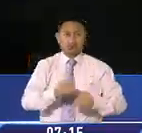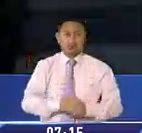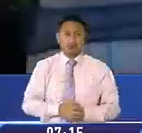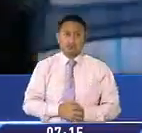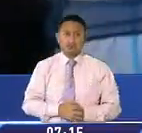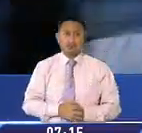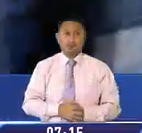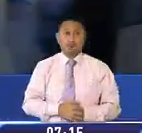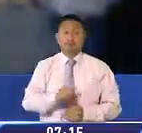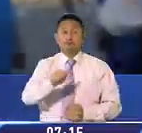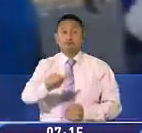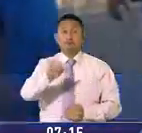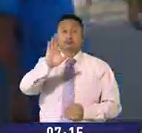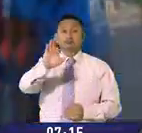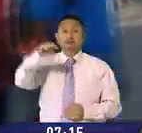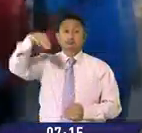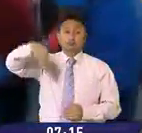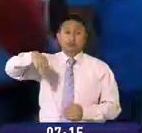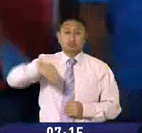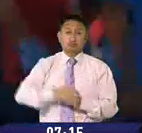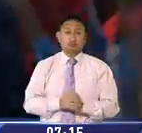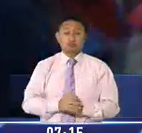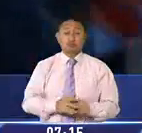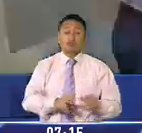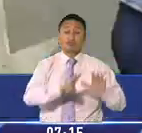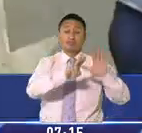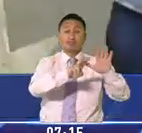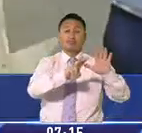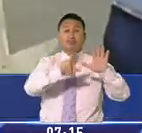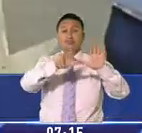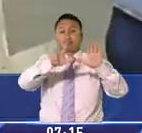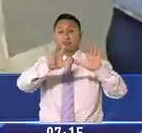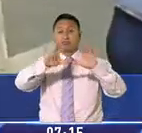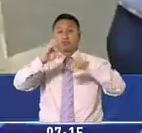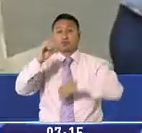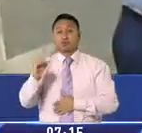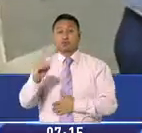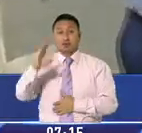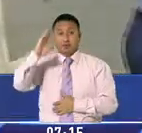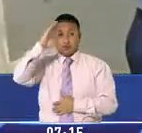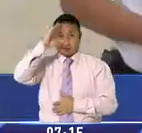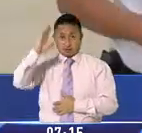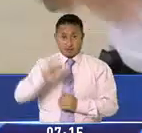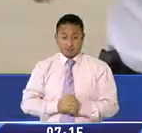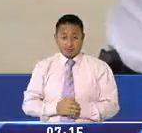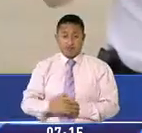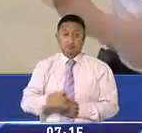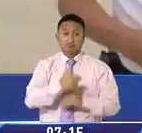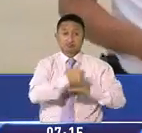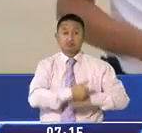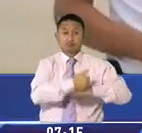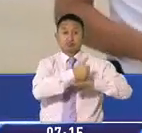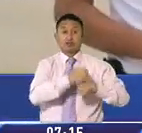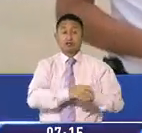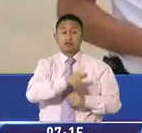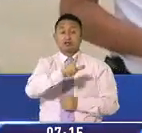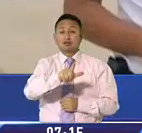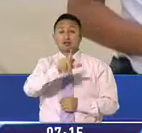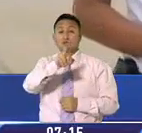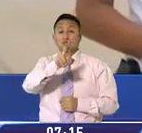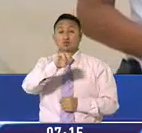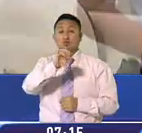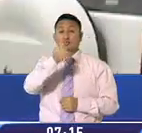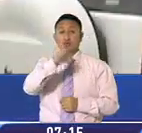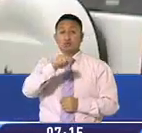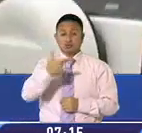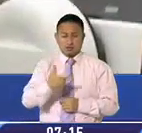con 780 agentes civiles, pero según el general Luis Lalama, articularían el trabajo de manera exclusiva con